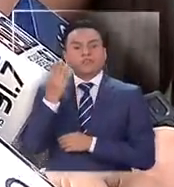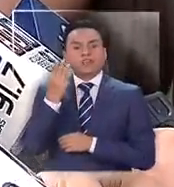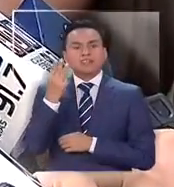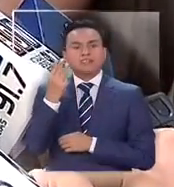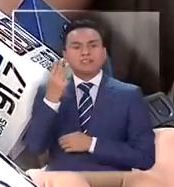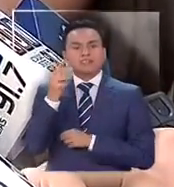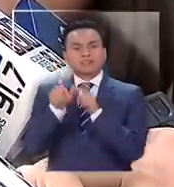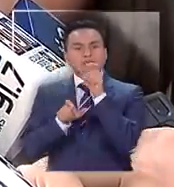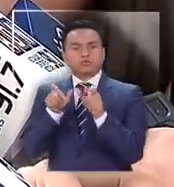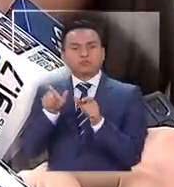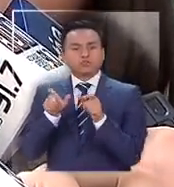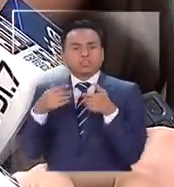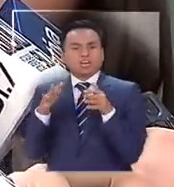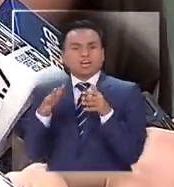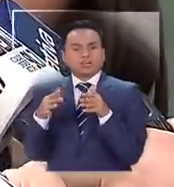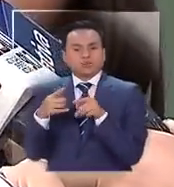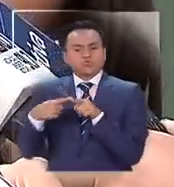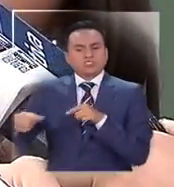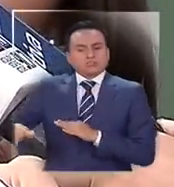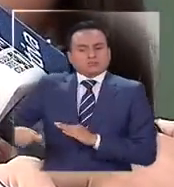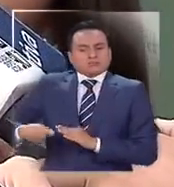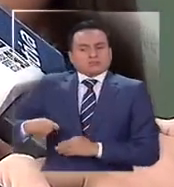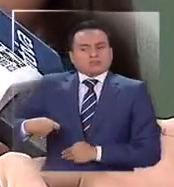estos individuos la habrían intimidado con un cuchillo,